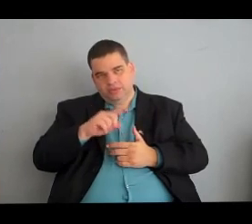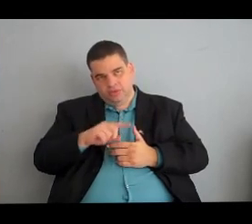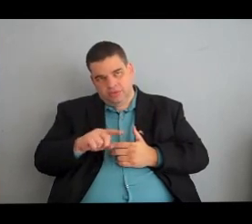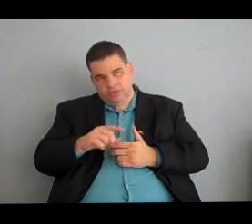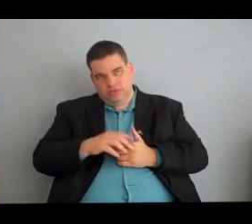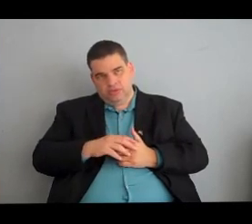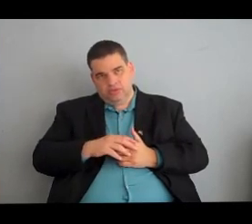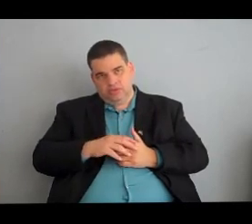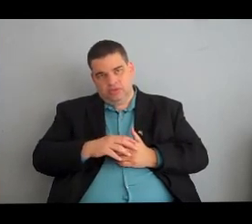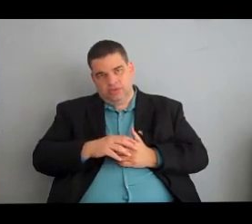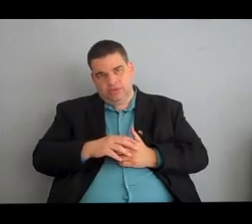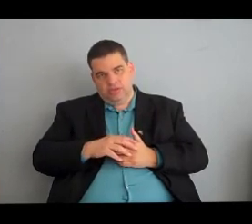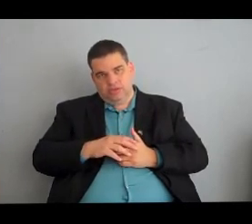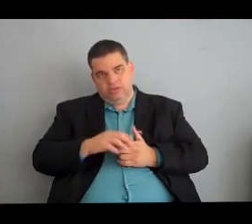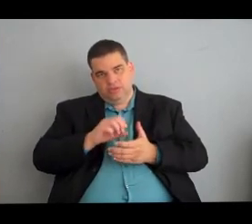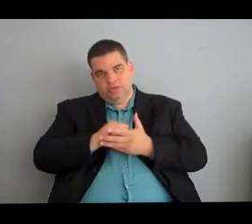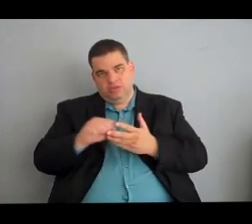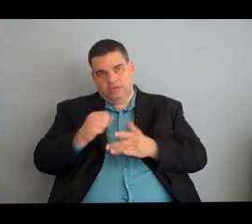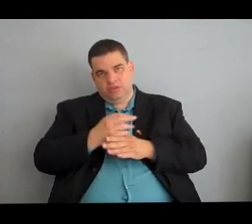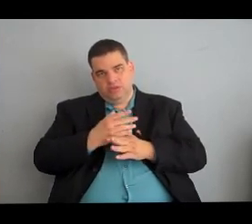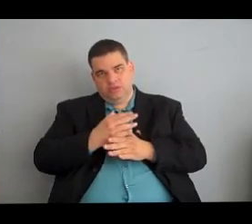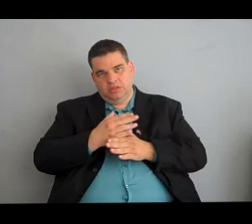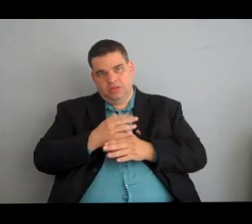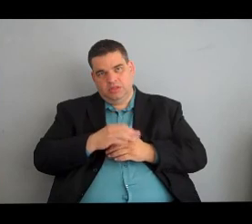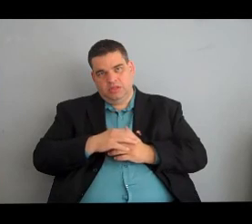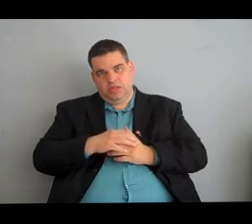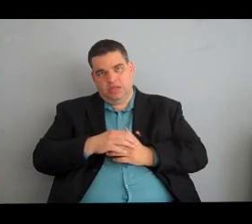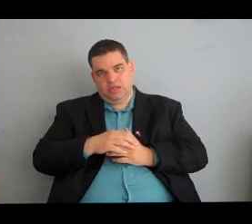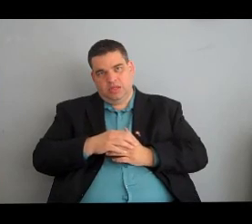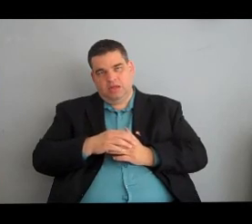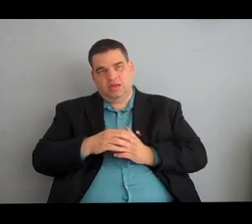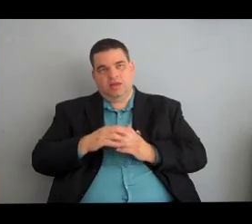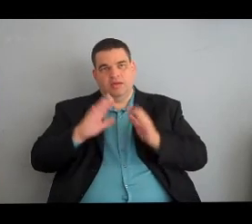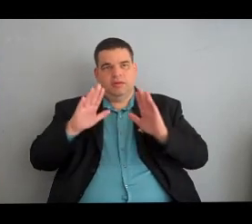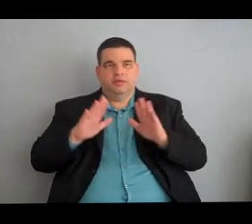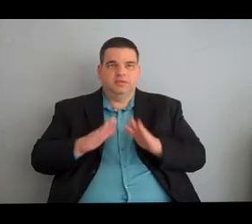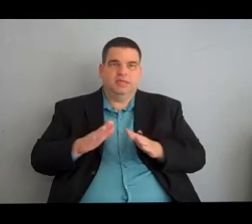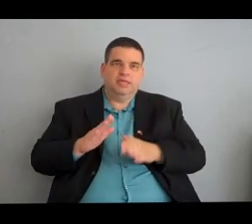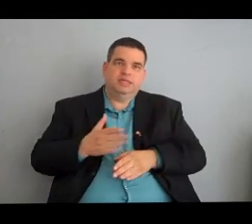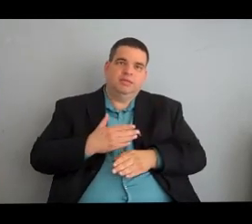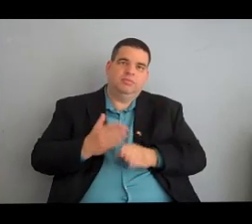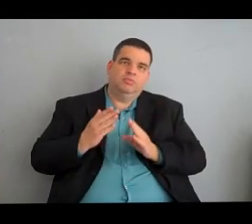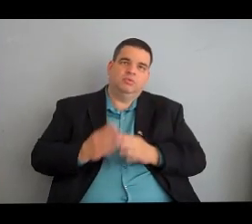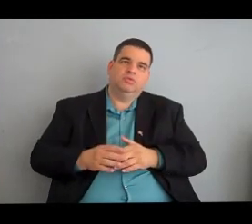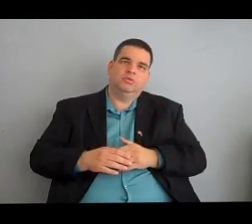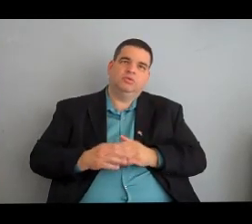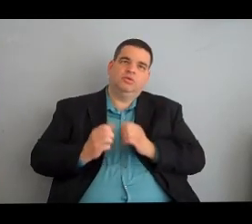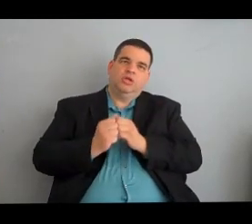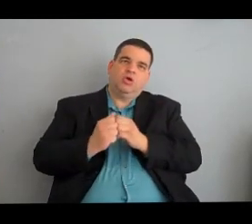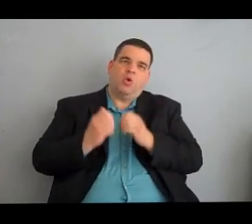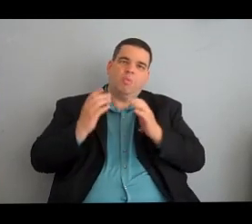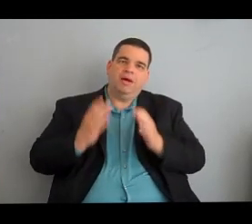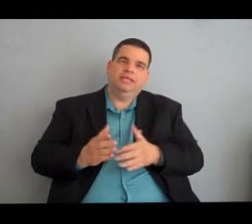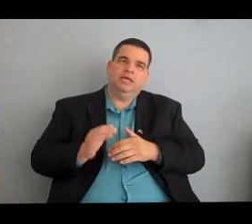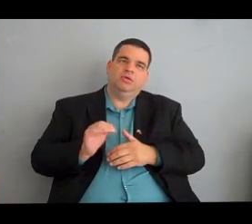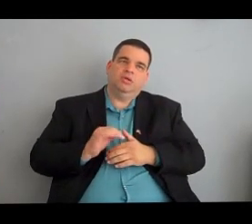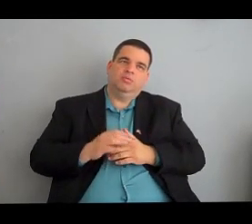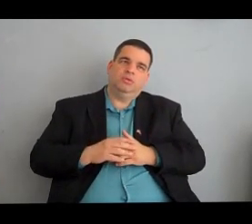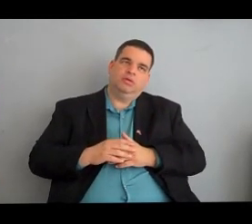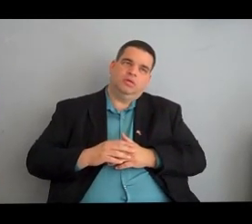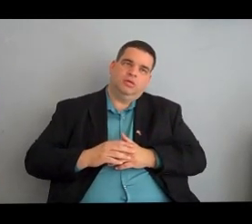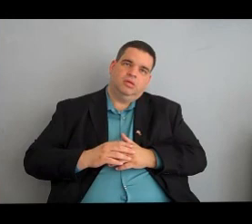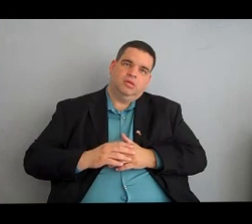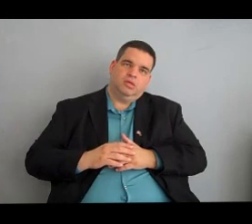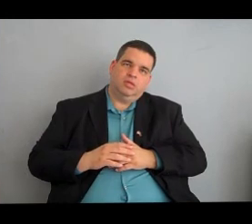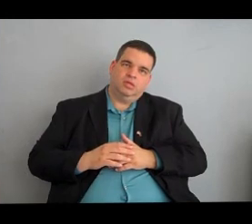guitarrista clásico y excelente. Excelente músico. Compañero. Y entonces tú serías el requinto. Yo sería la segunda